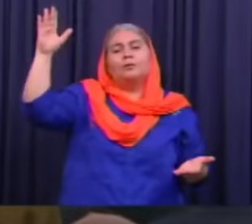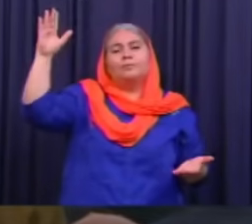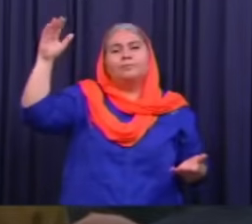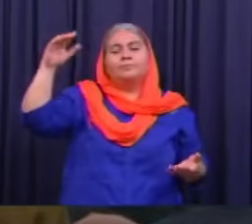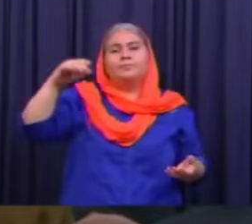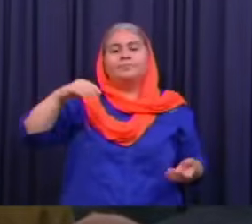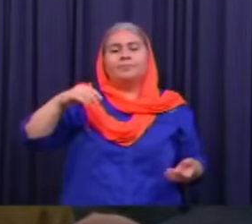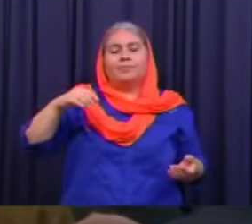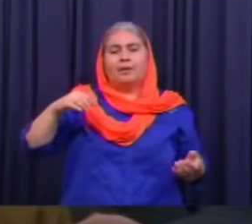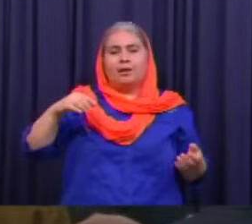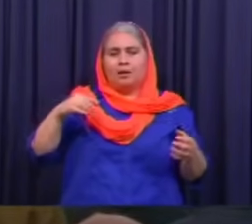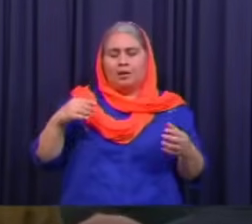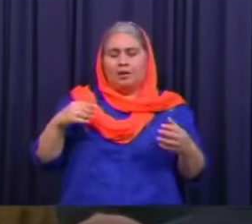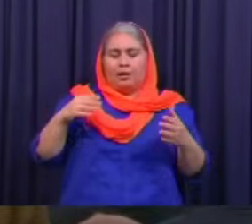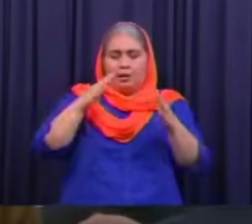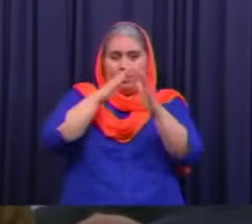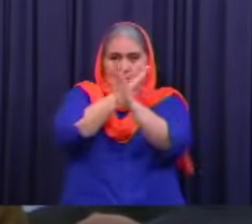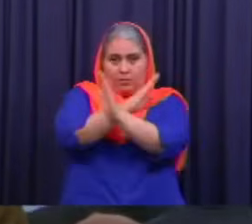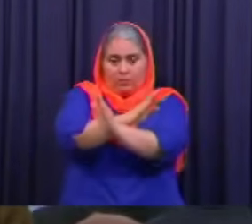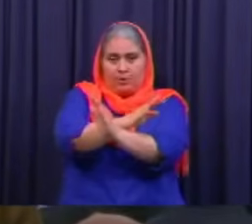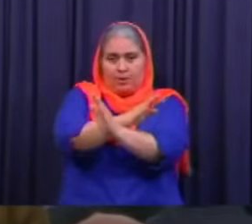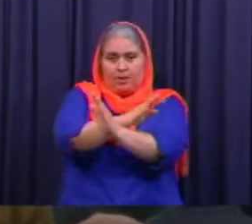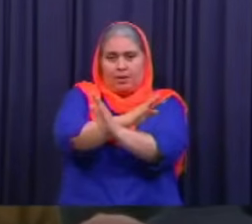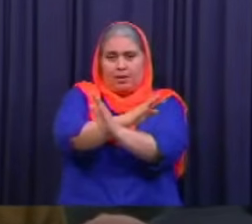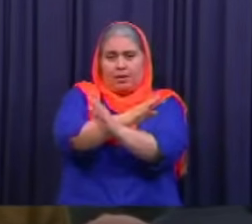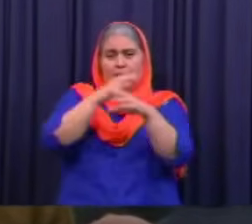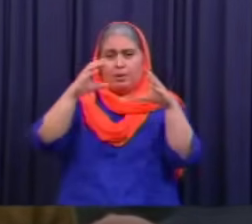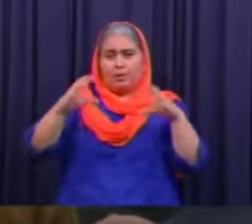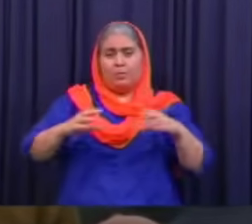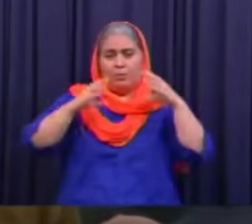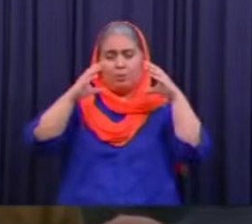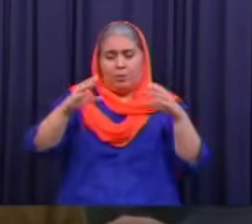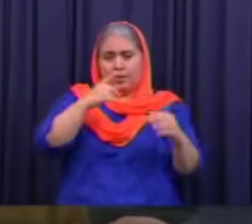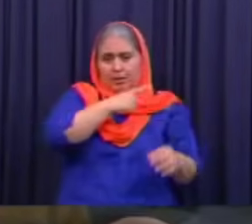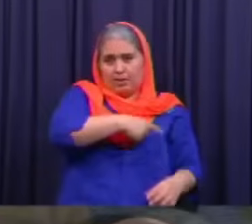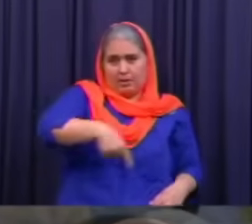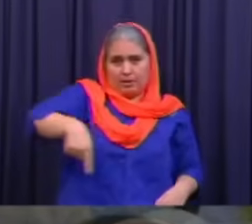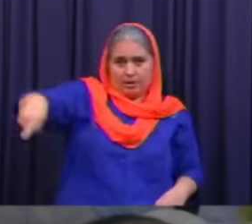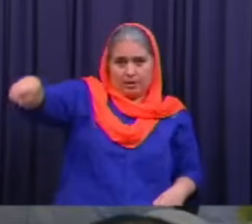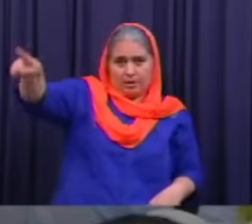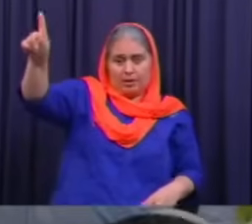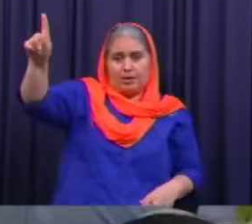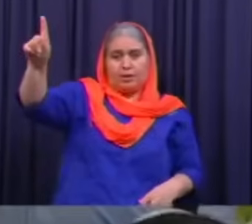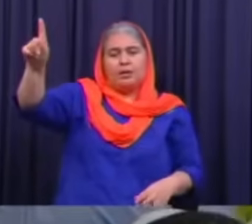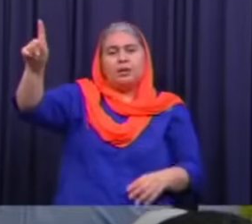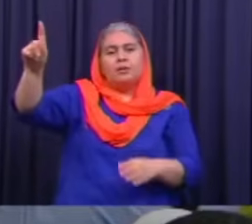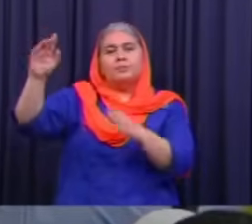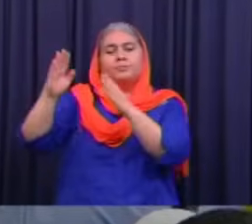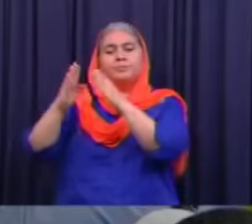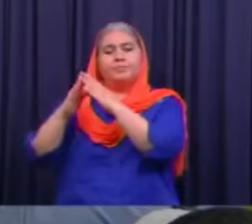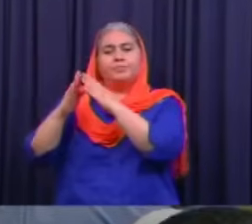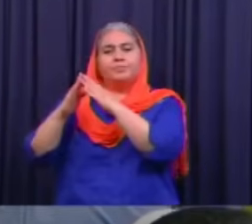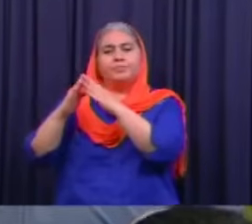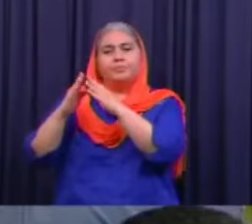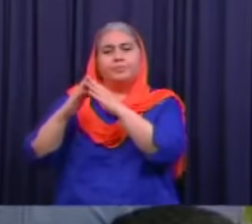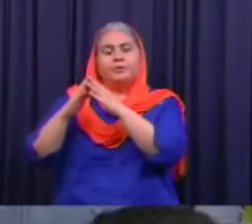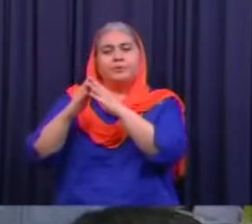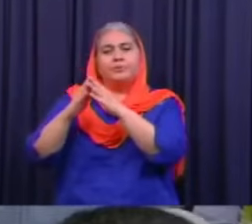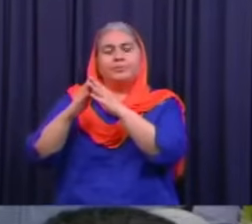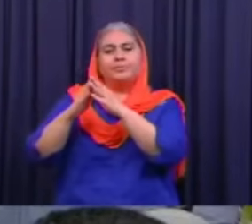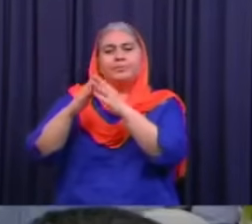hacia suares dioles cuides proteges cerramos esto En el nombre del